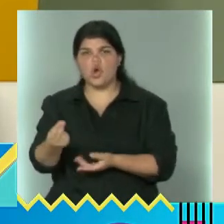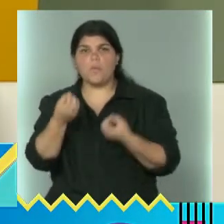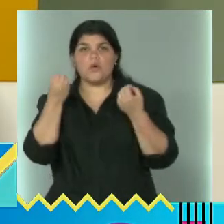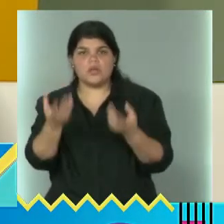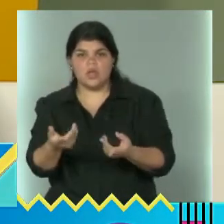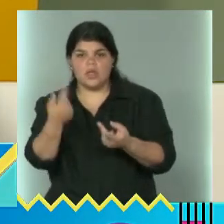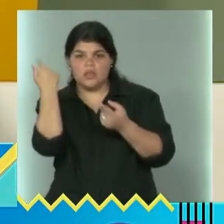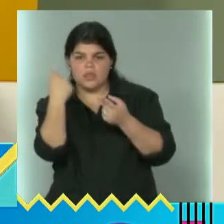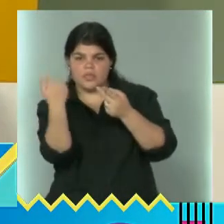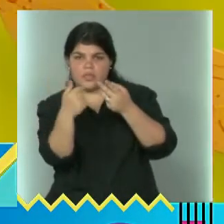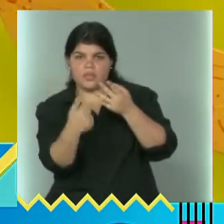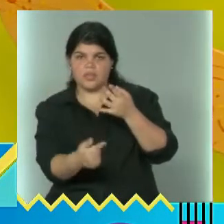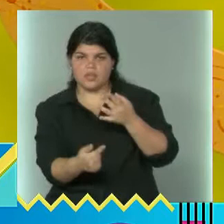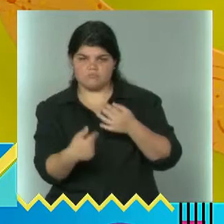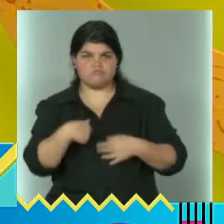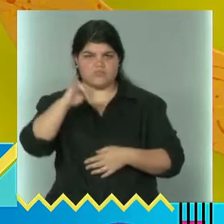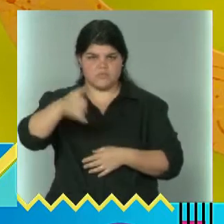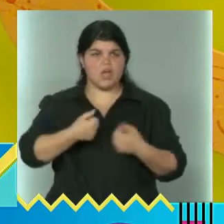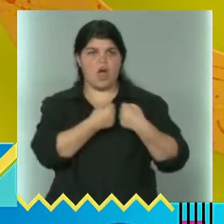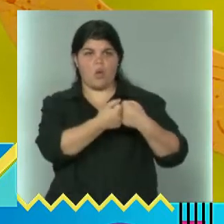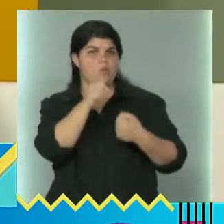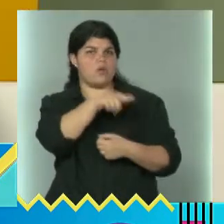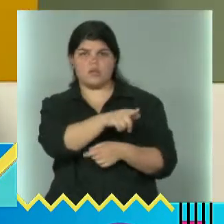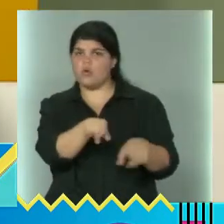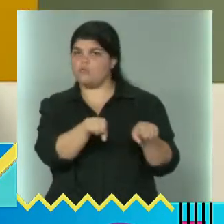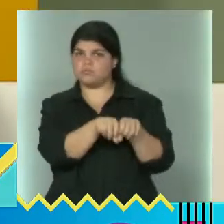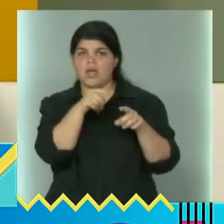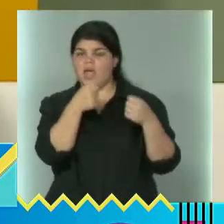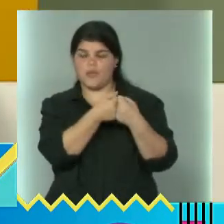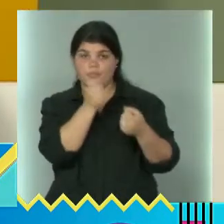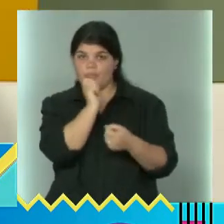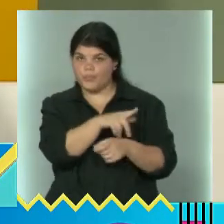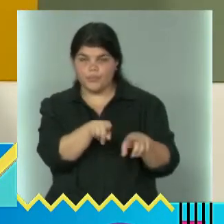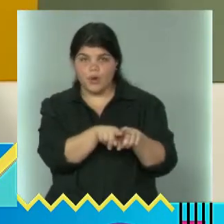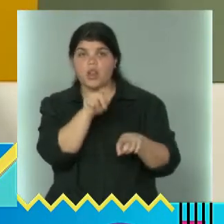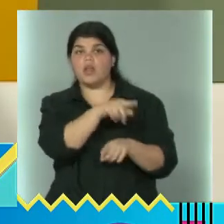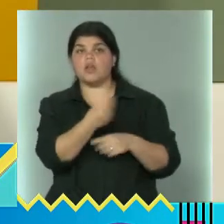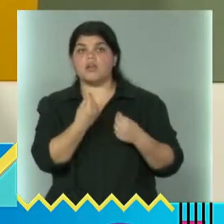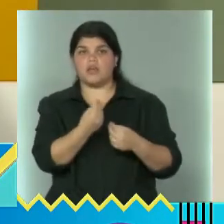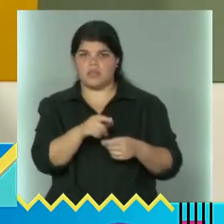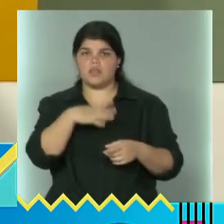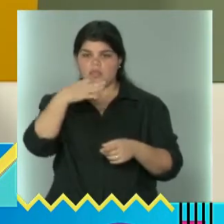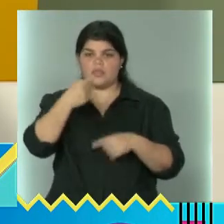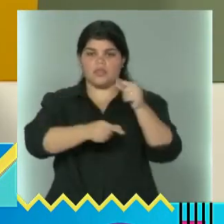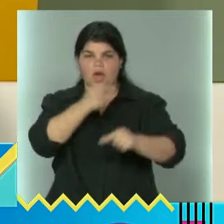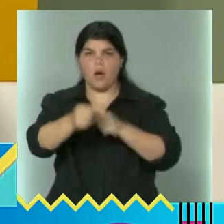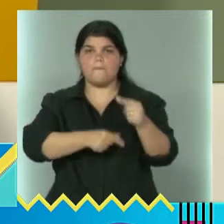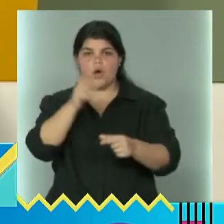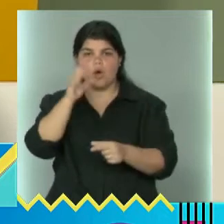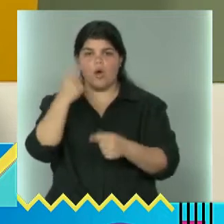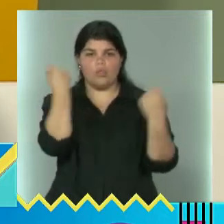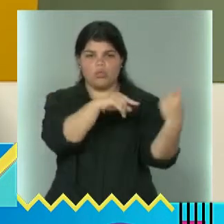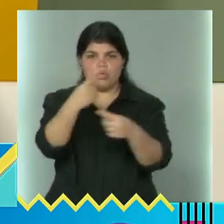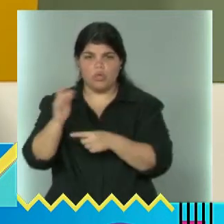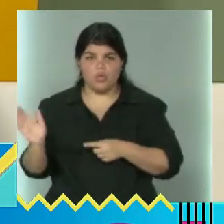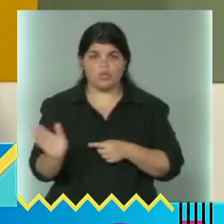todavía estamos, sí creo como Marita que vamos hacia un lugar en el cual creo que todas las corrientes se van a unir, vamos a estar hablando todos exactamente lo mismo,